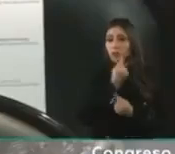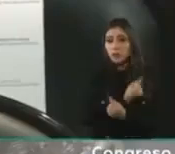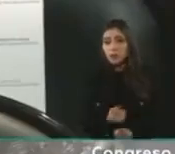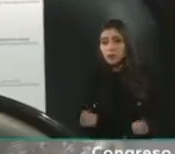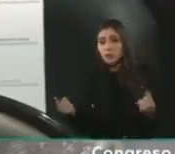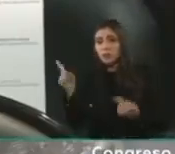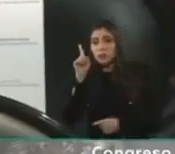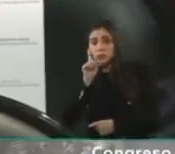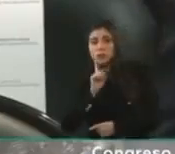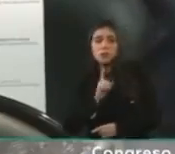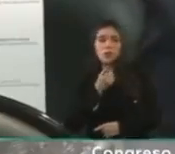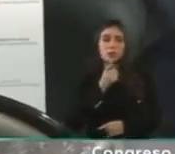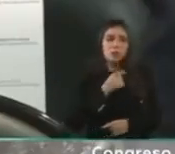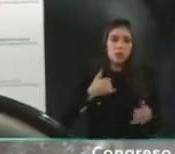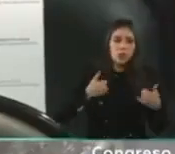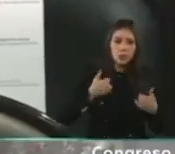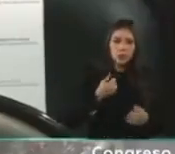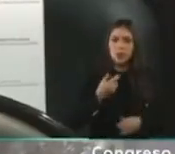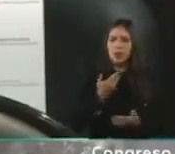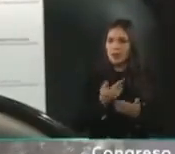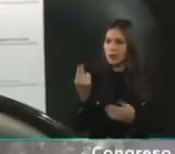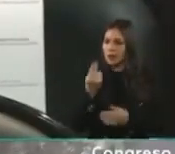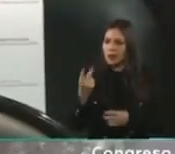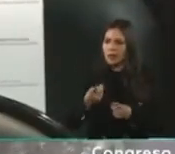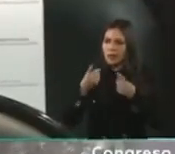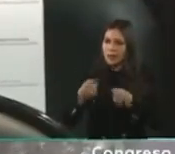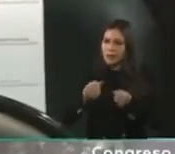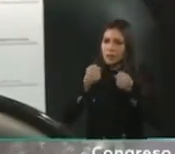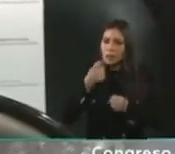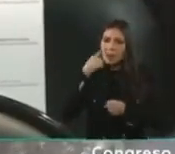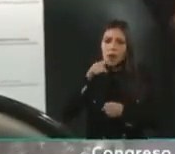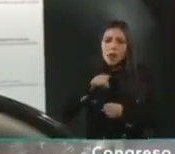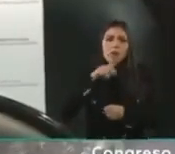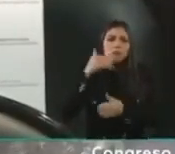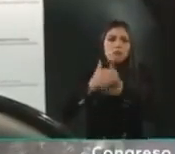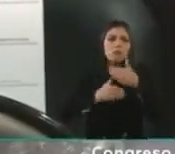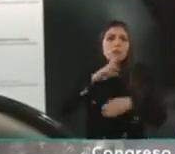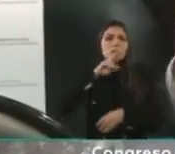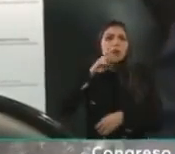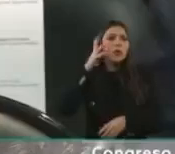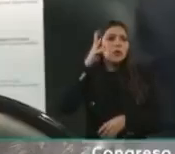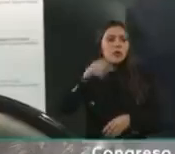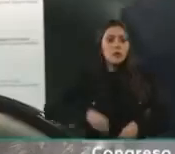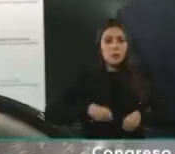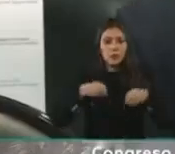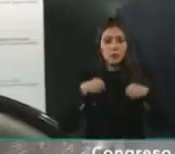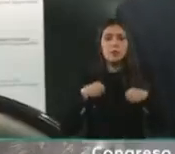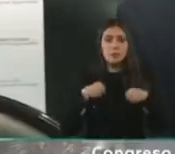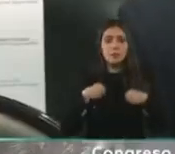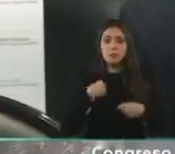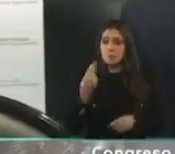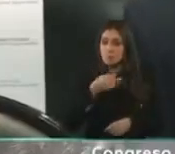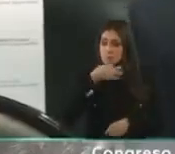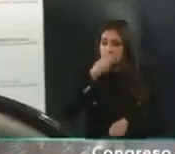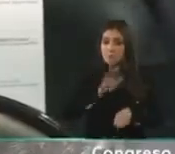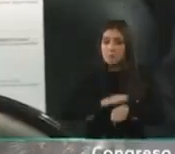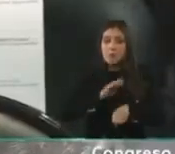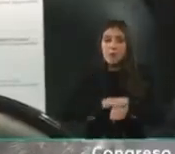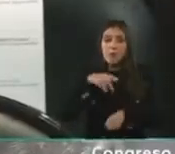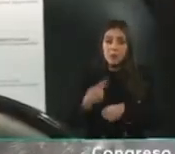mejor calidad de vida. Hay que decirlo claro y contundente. Nadie por encima de la patria, nadie